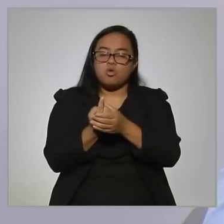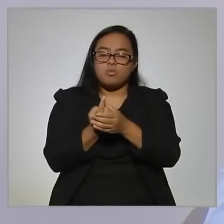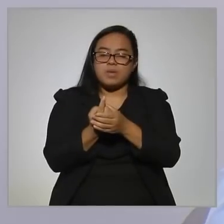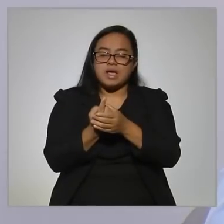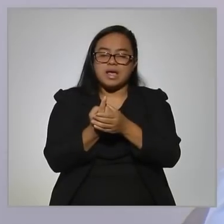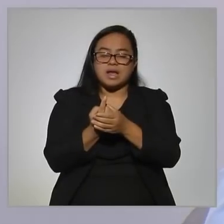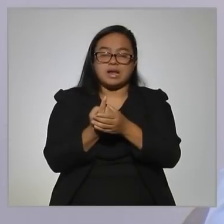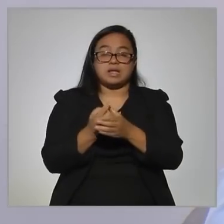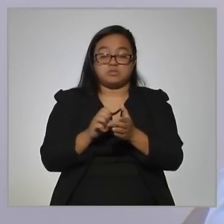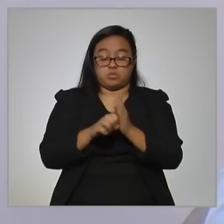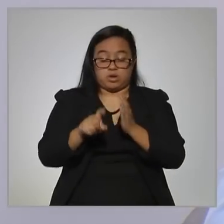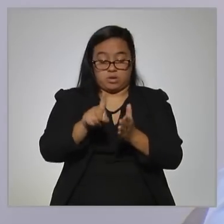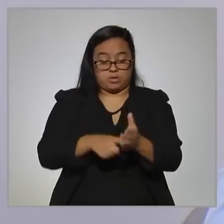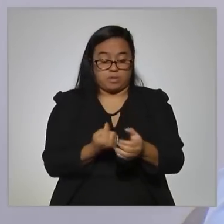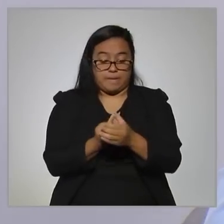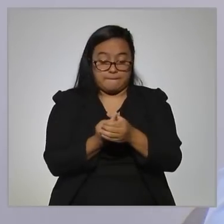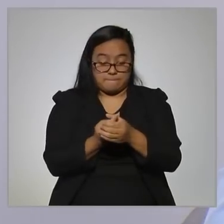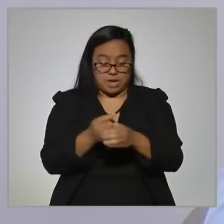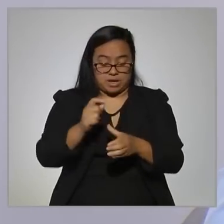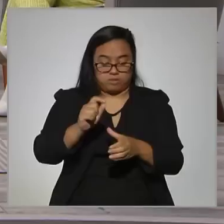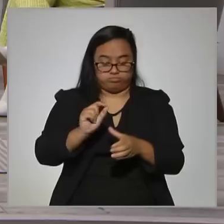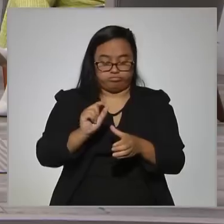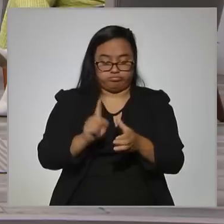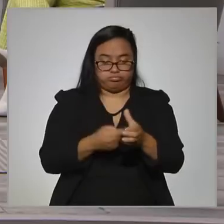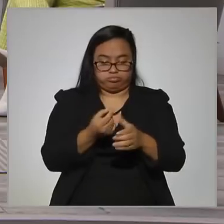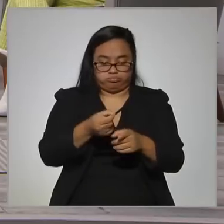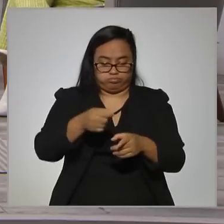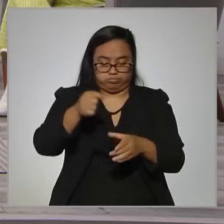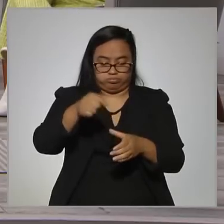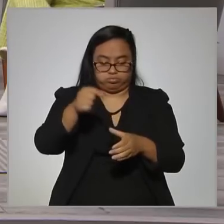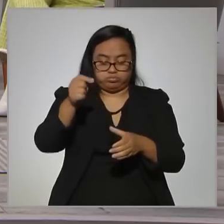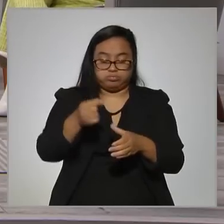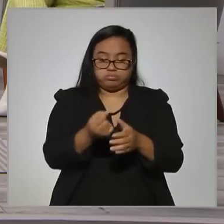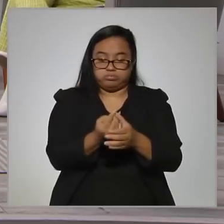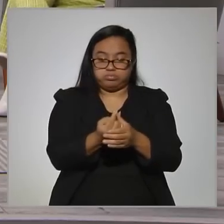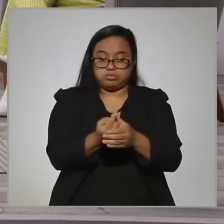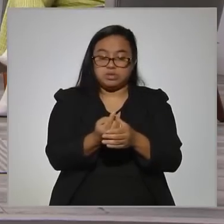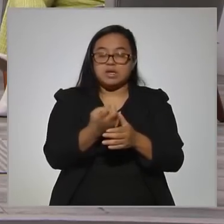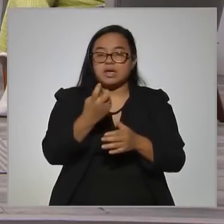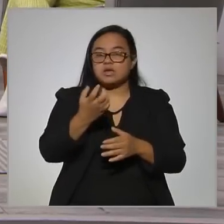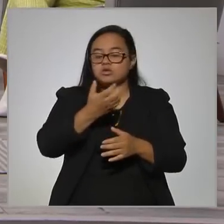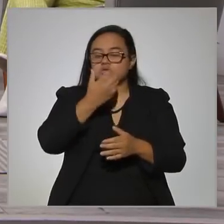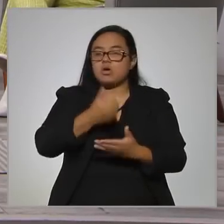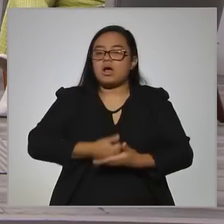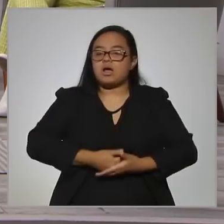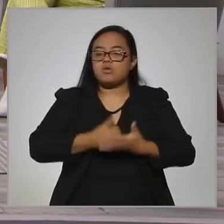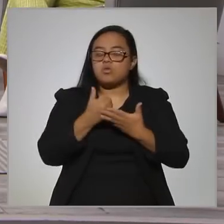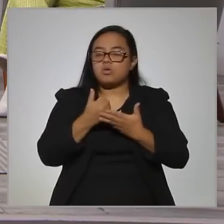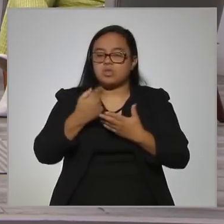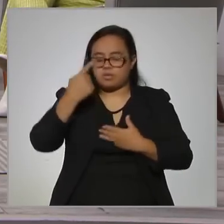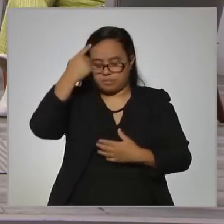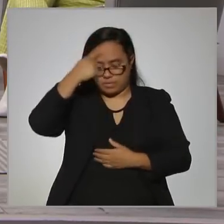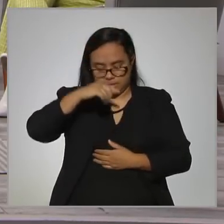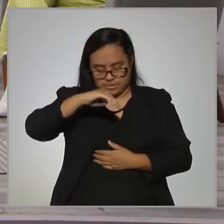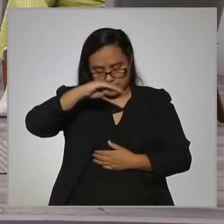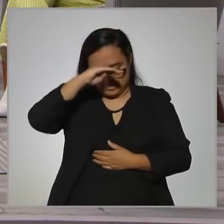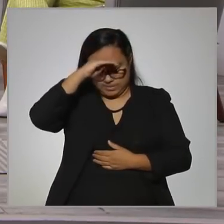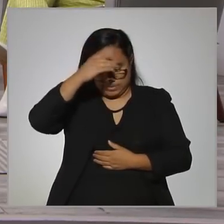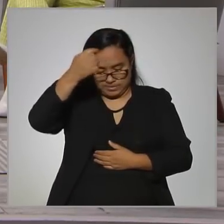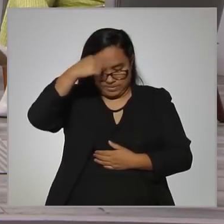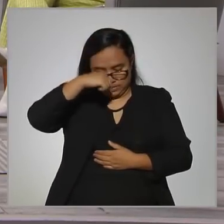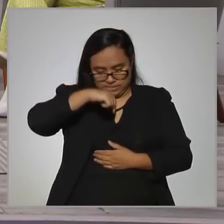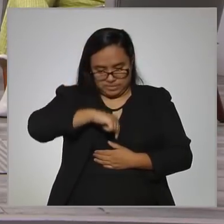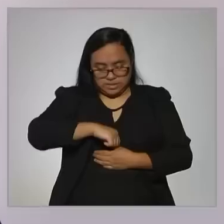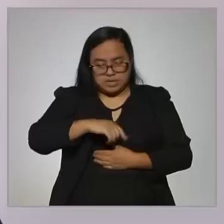¿Sí? Prender una vela siempre, no sé, es que un ritual, pero que nos ayuda a esta reflexión interna.